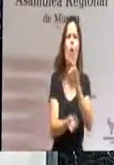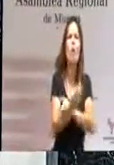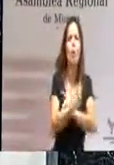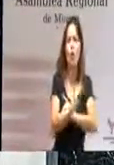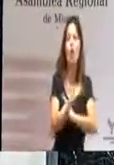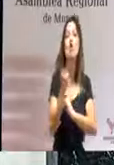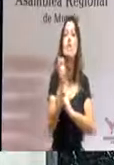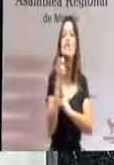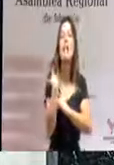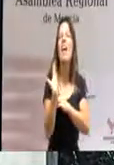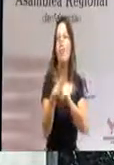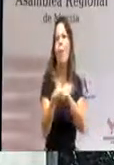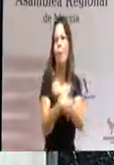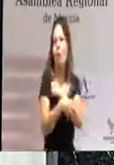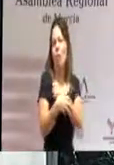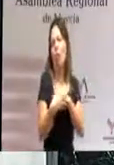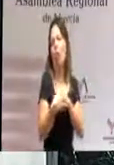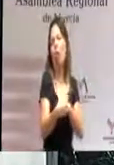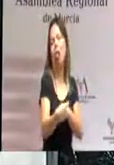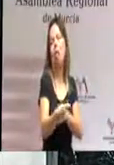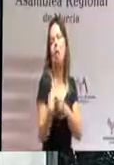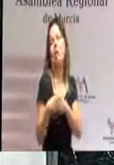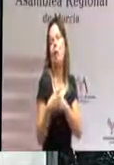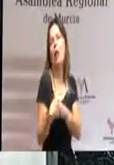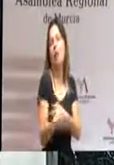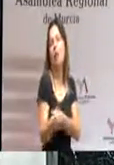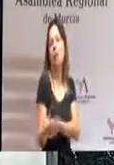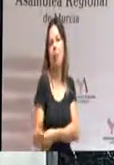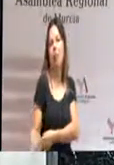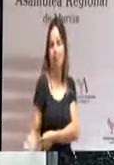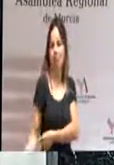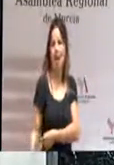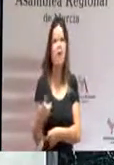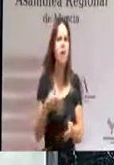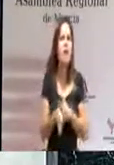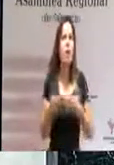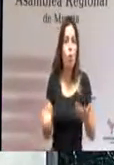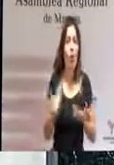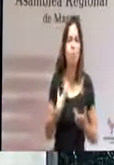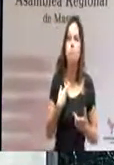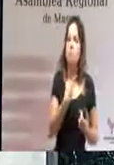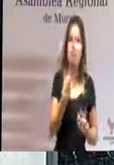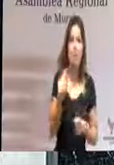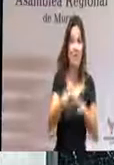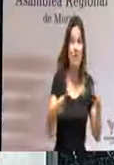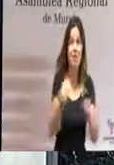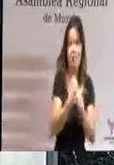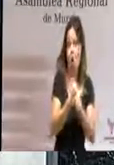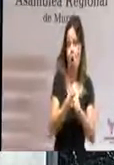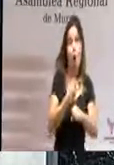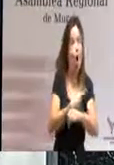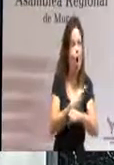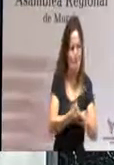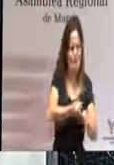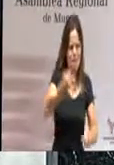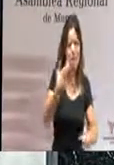repartir miseria. ¿Qué significa esto? Que se exigen más horas a los trabajadores, pero se paga cada